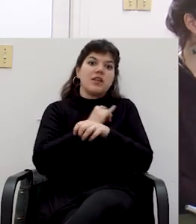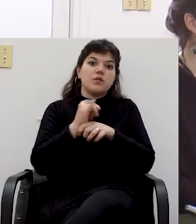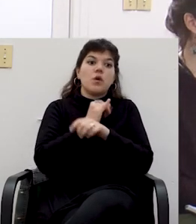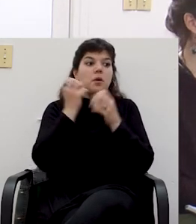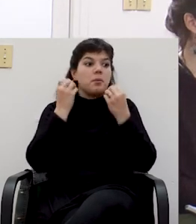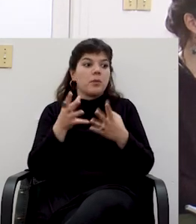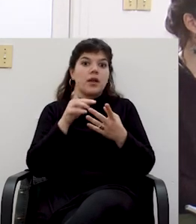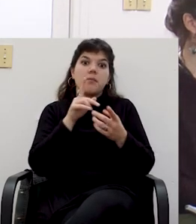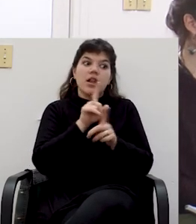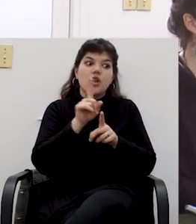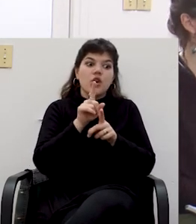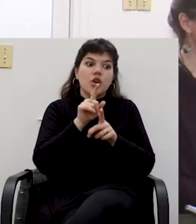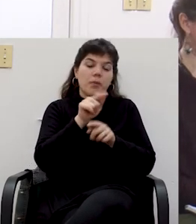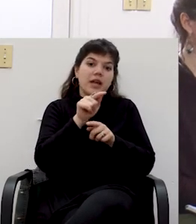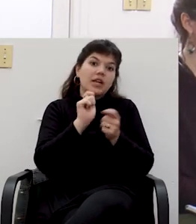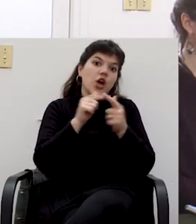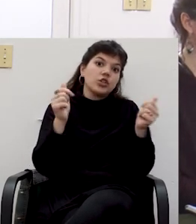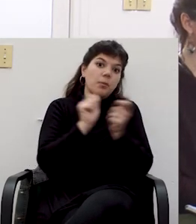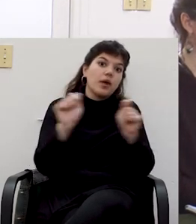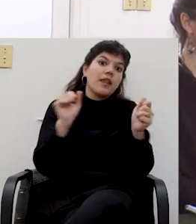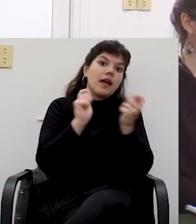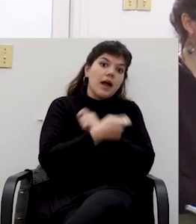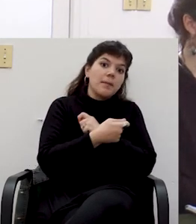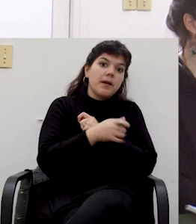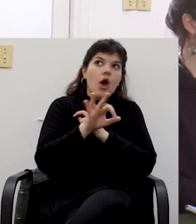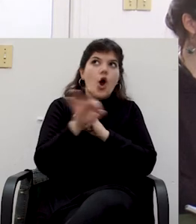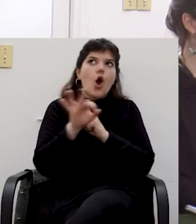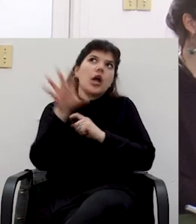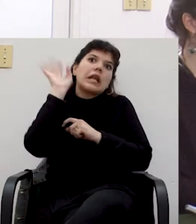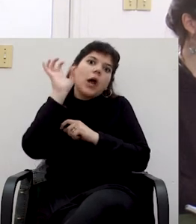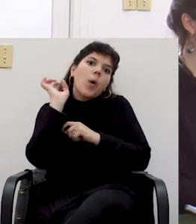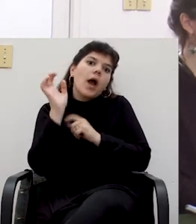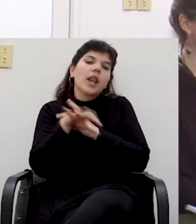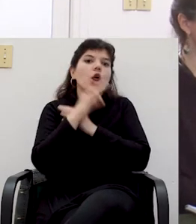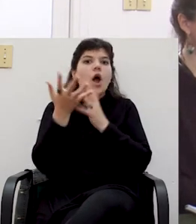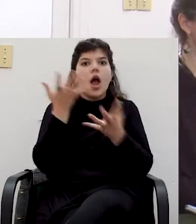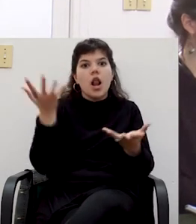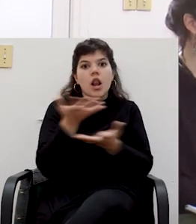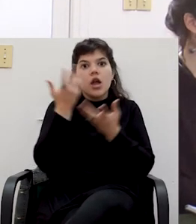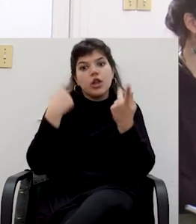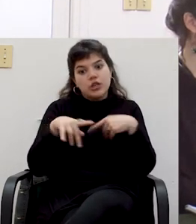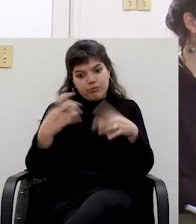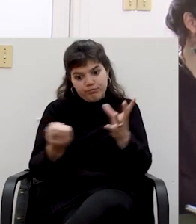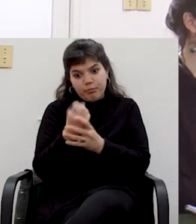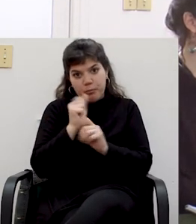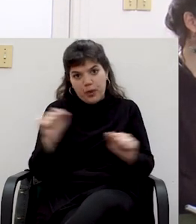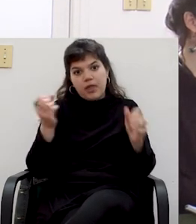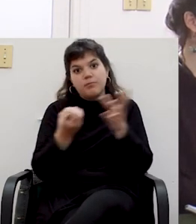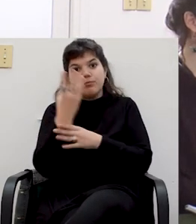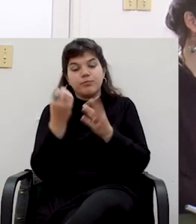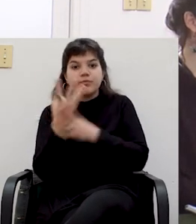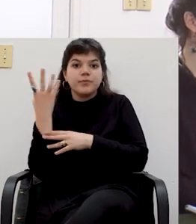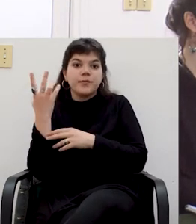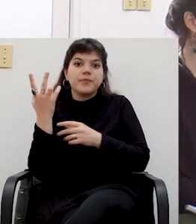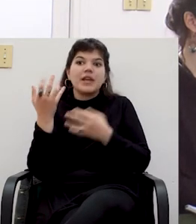buenas prácticas o en la anécdota de buenas prácticas y que genere o